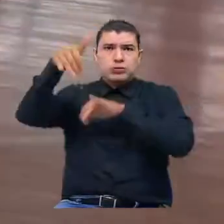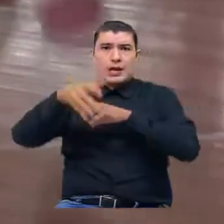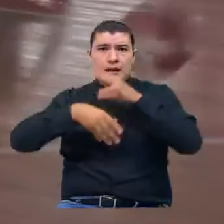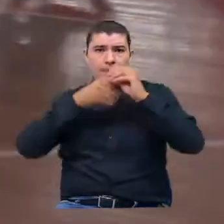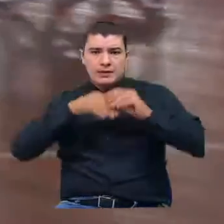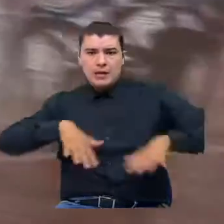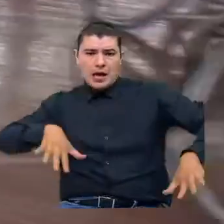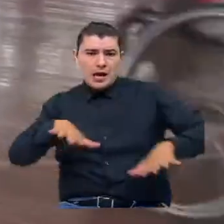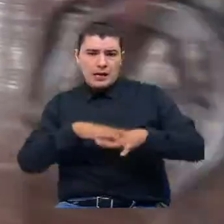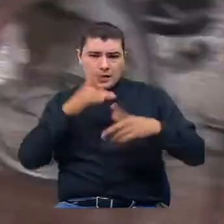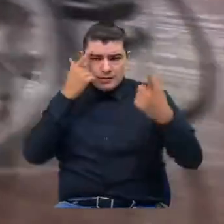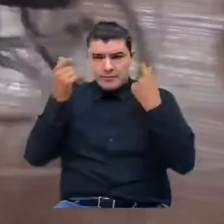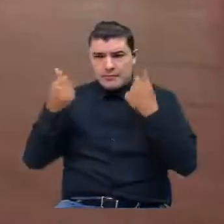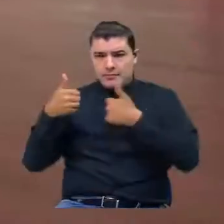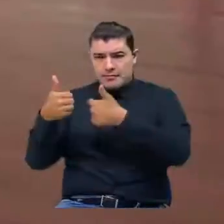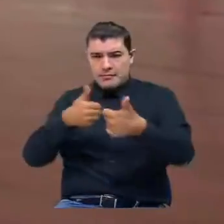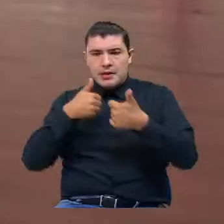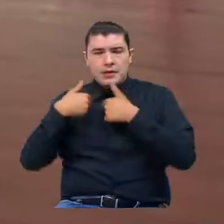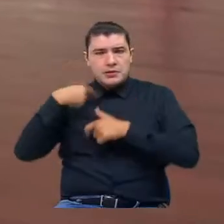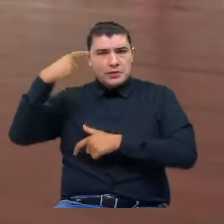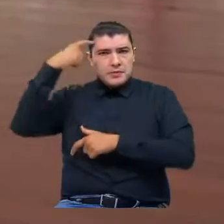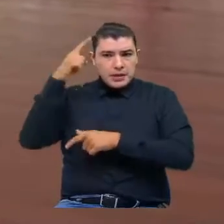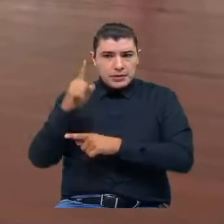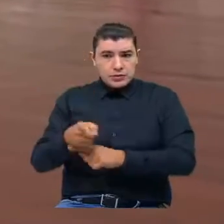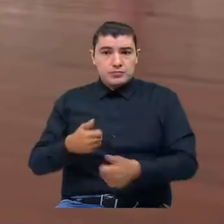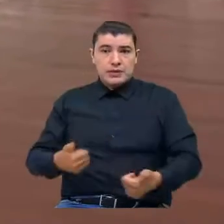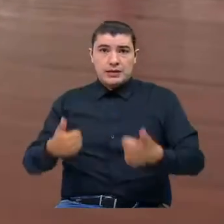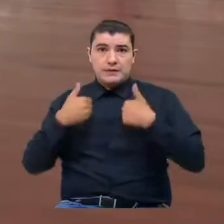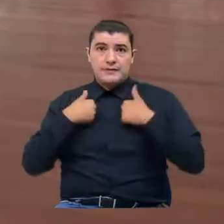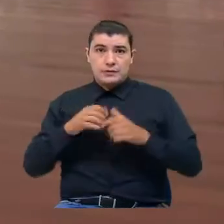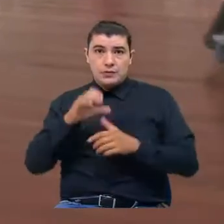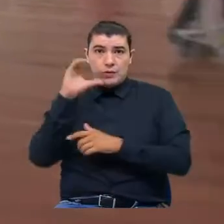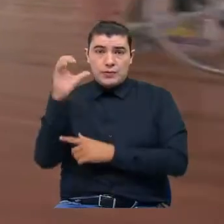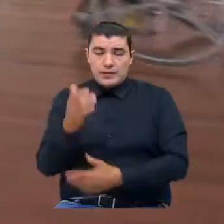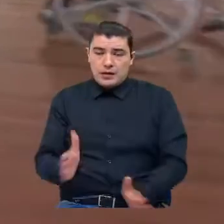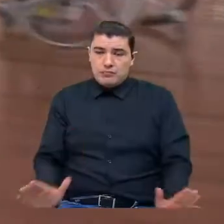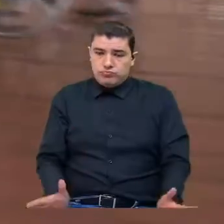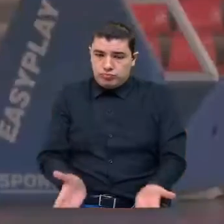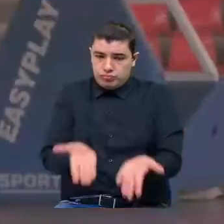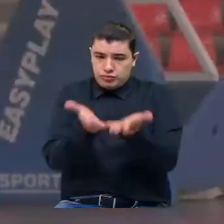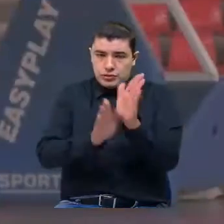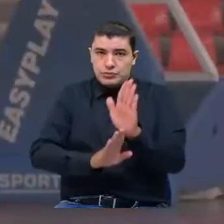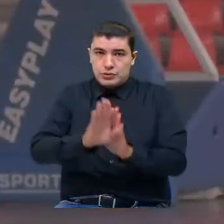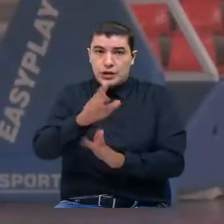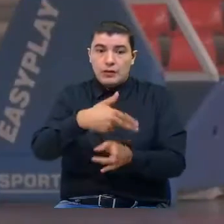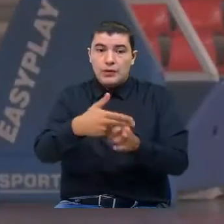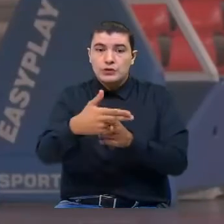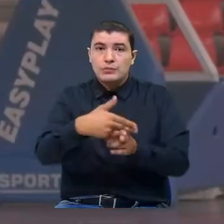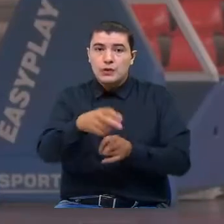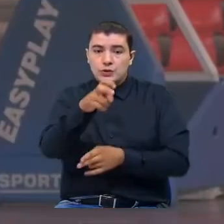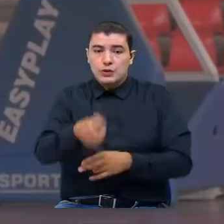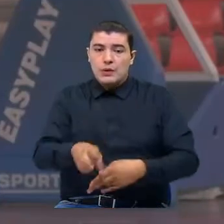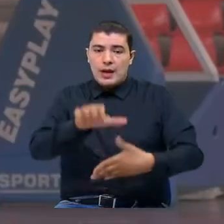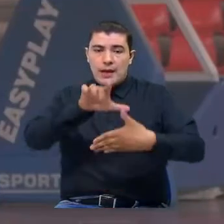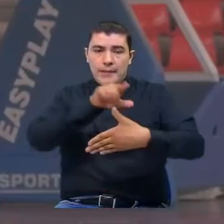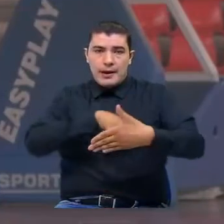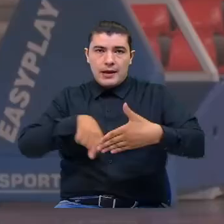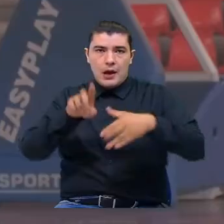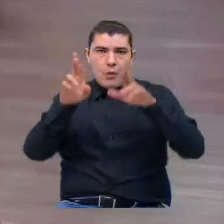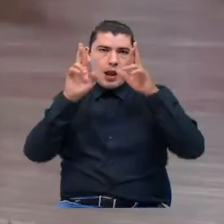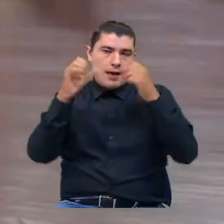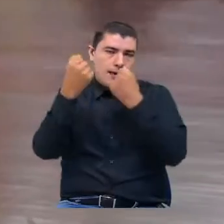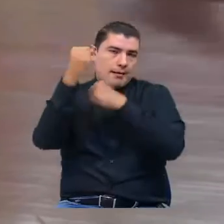zona, entonces creo que le van a aportar demasiado a la Selección Colombia y bueno, se va a ver en el Suramericano, ojalá pueda mostrar la medalla